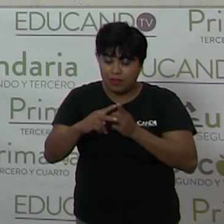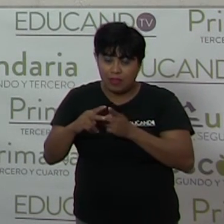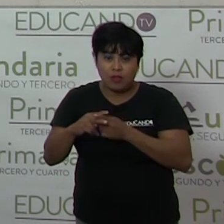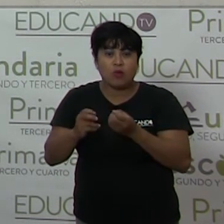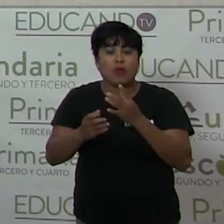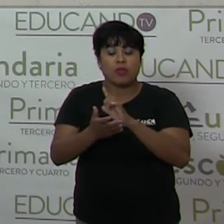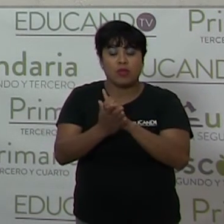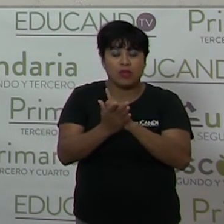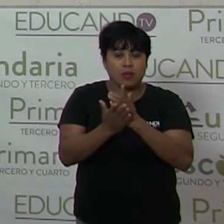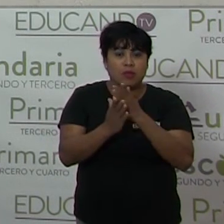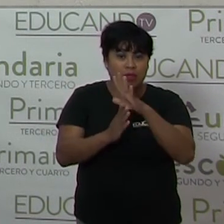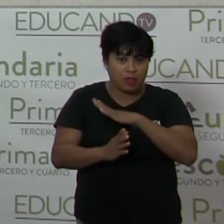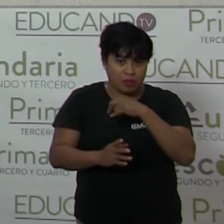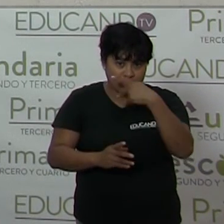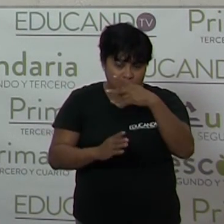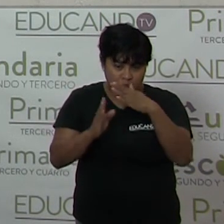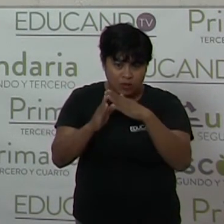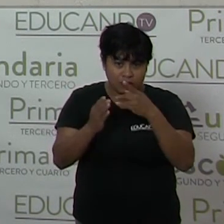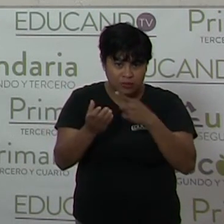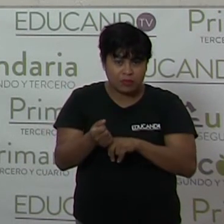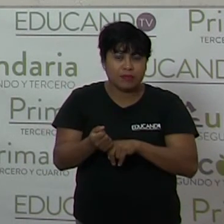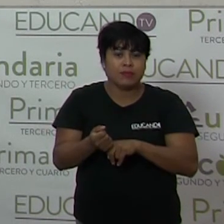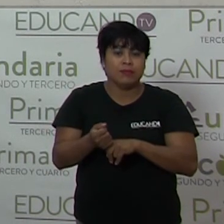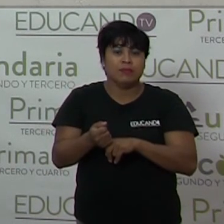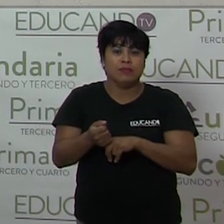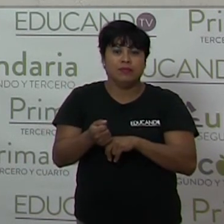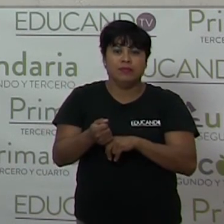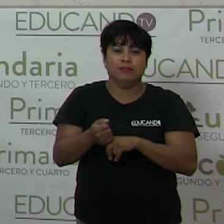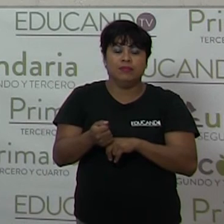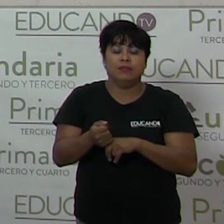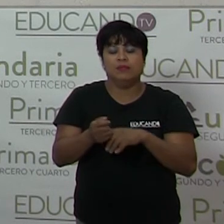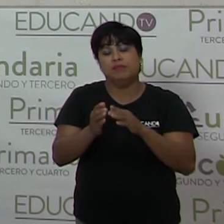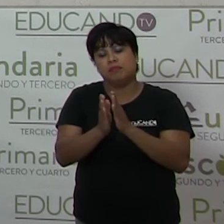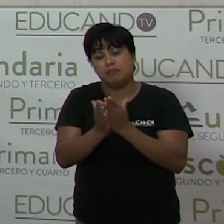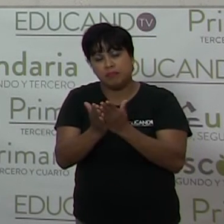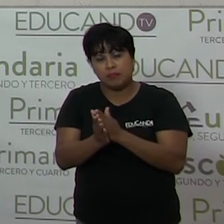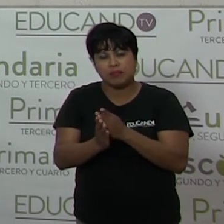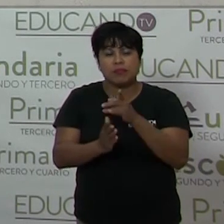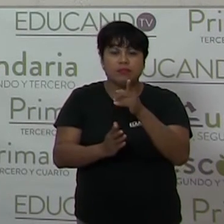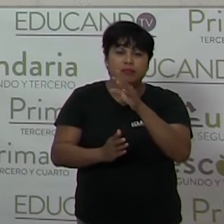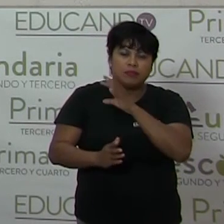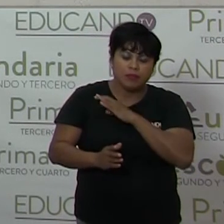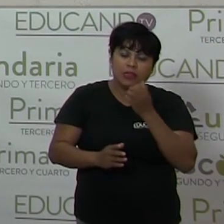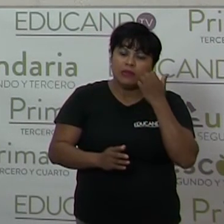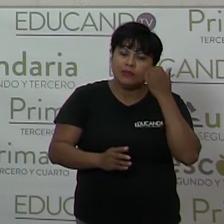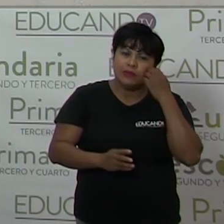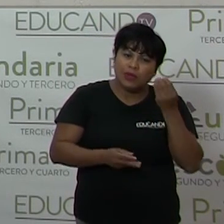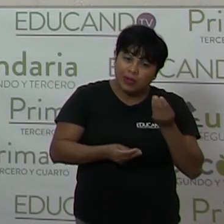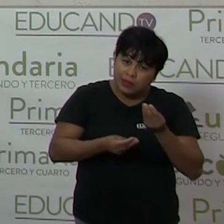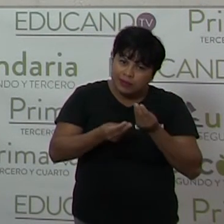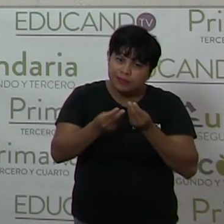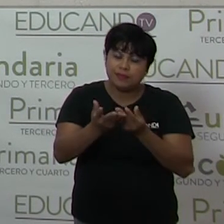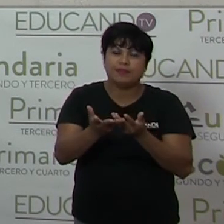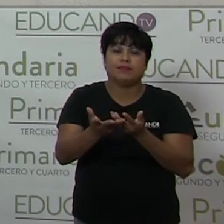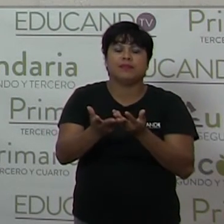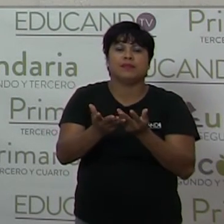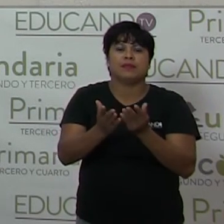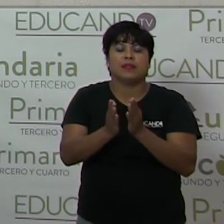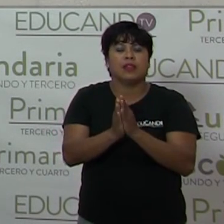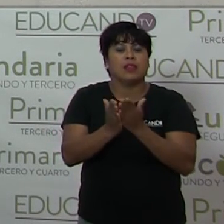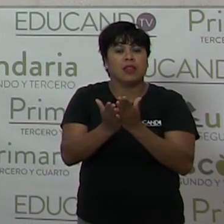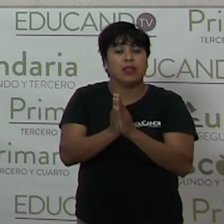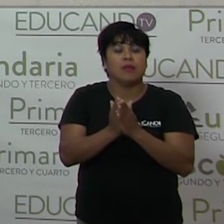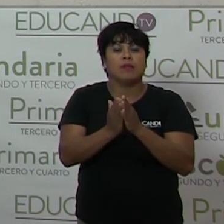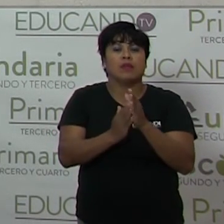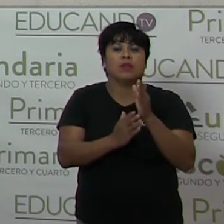a contar cuántos libros hay en tu casa los libros de texto que te dan en la escuela los libros